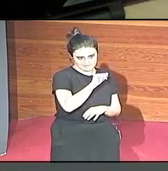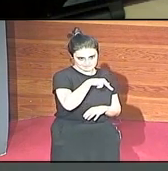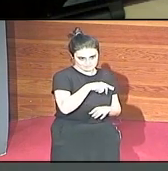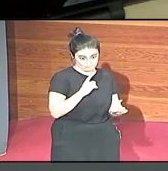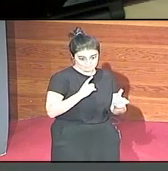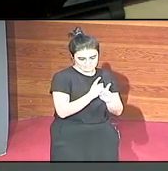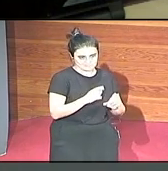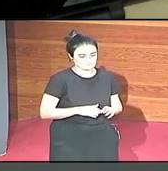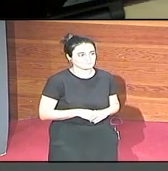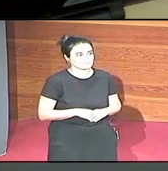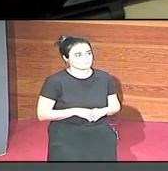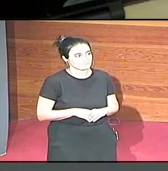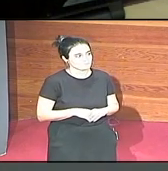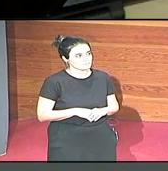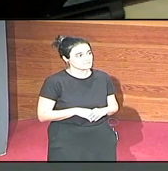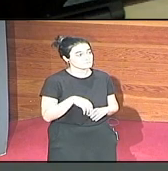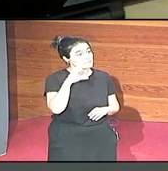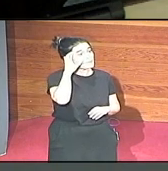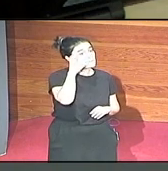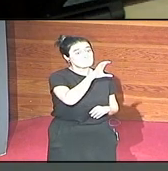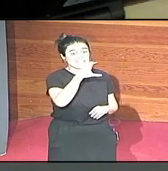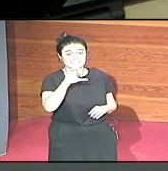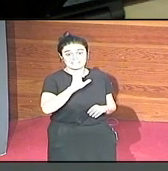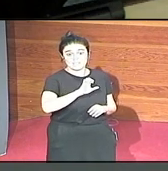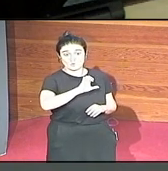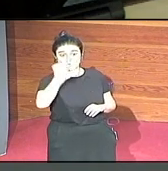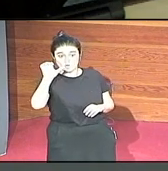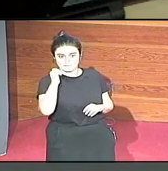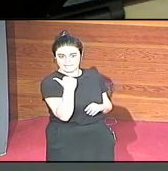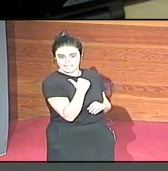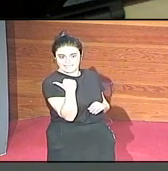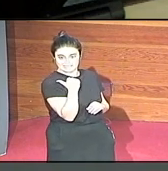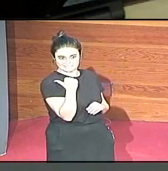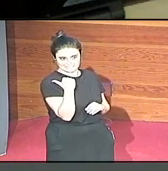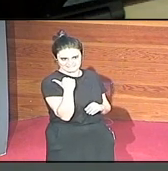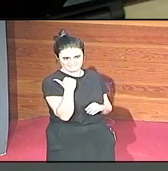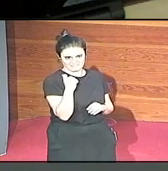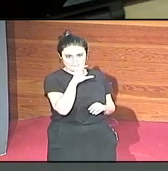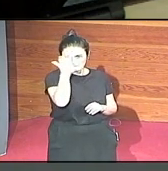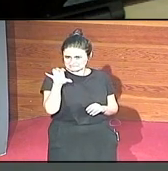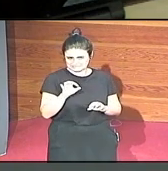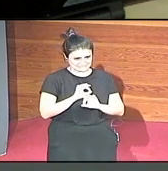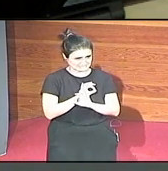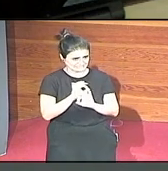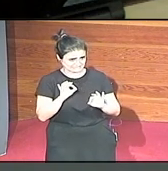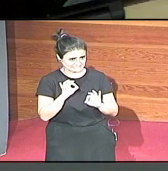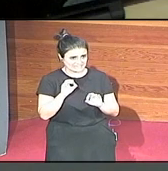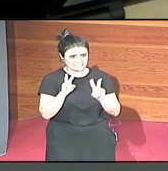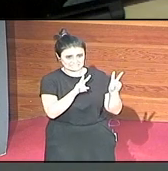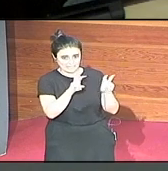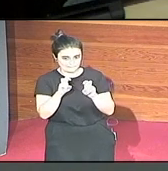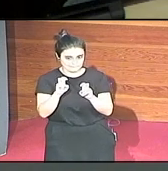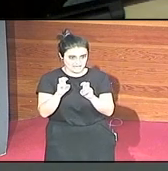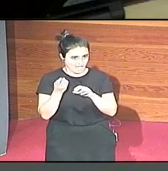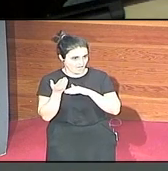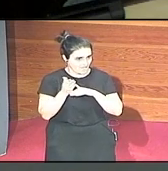Ningún país, sigo la cita, ningún país de Europa del Este planteó el tema, ni siquiera después de que el